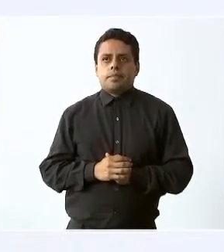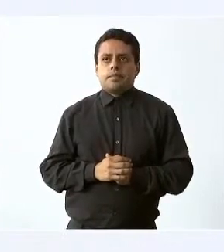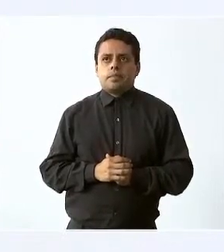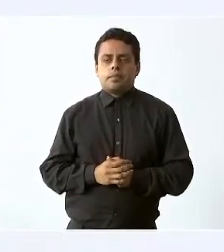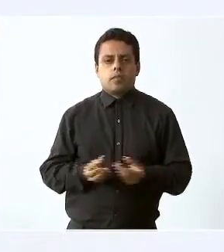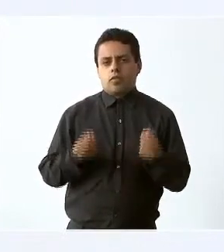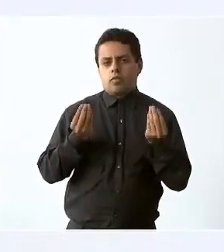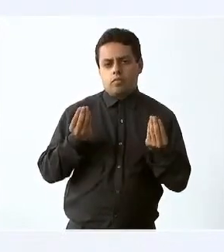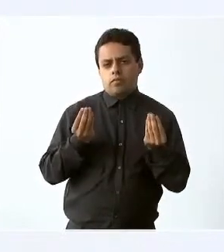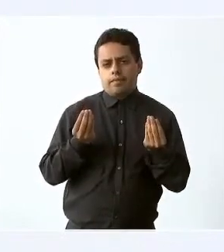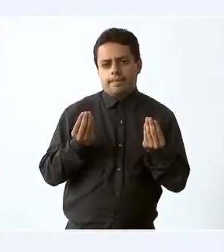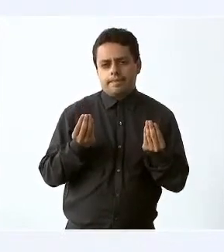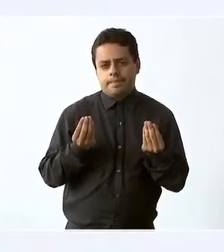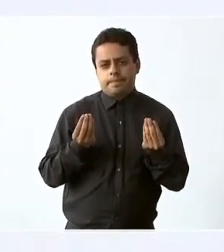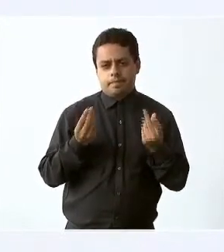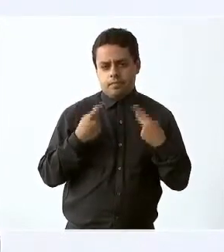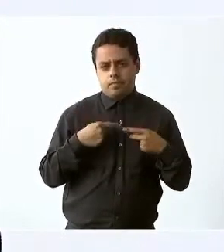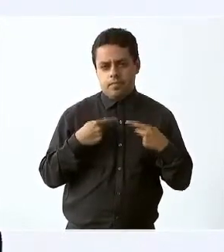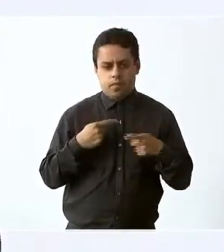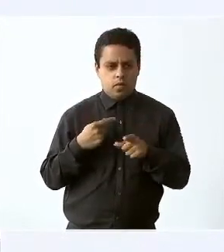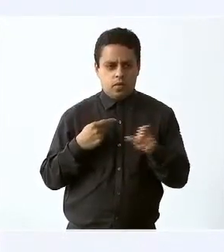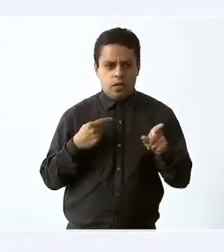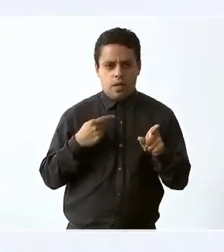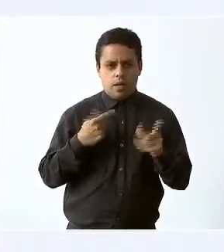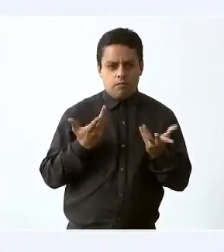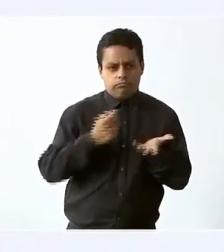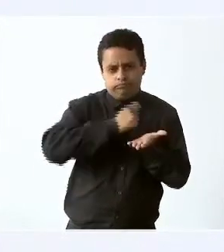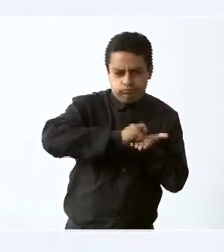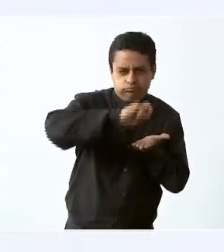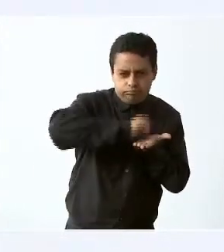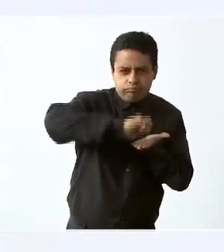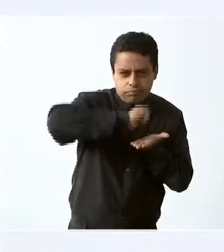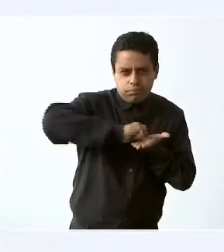Muchos en el mundo de las letras